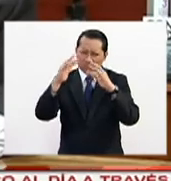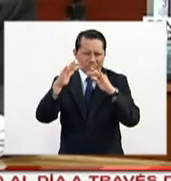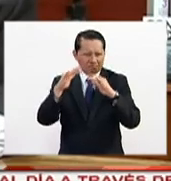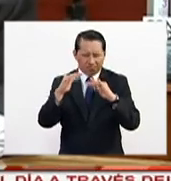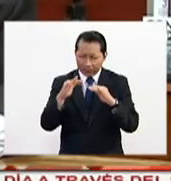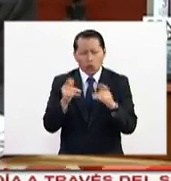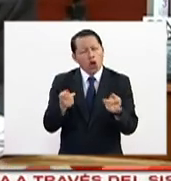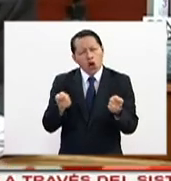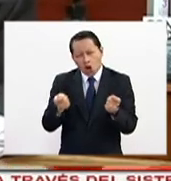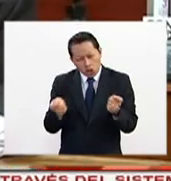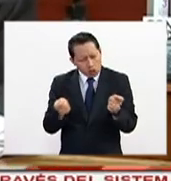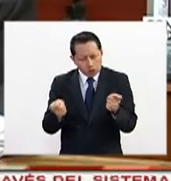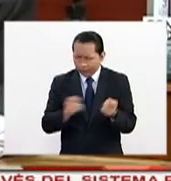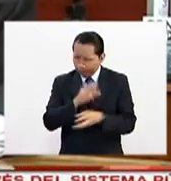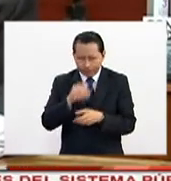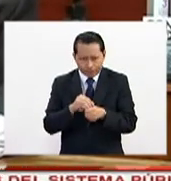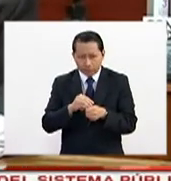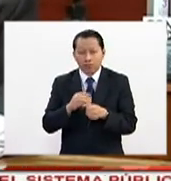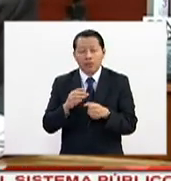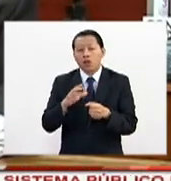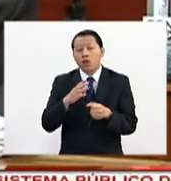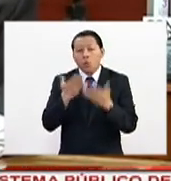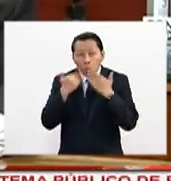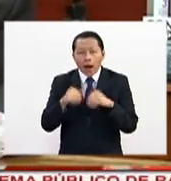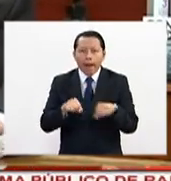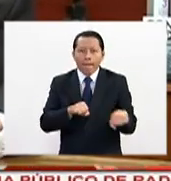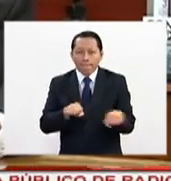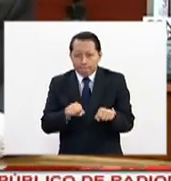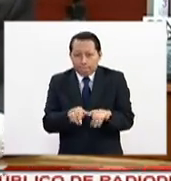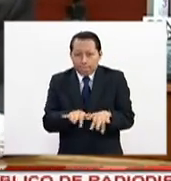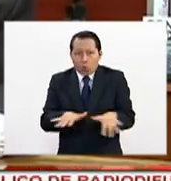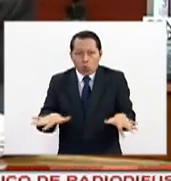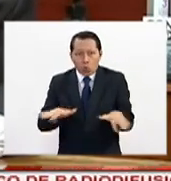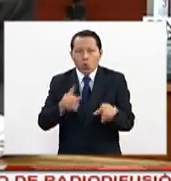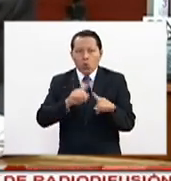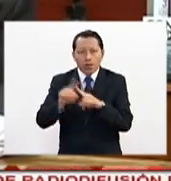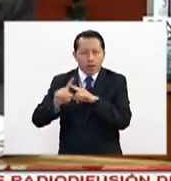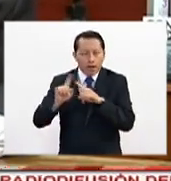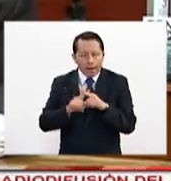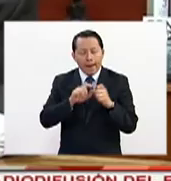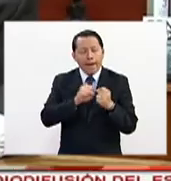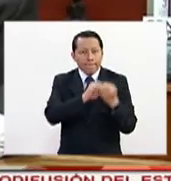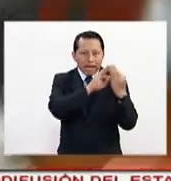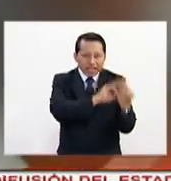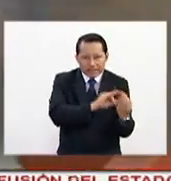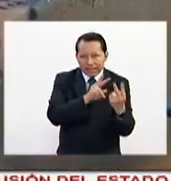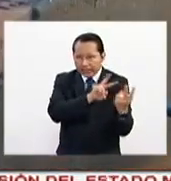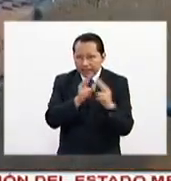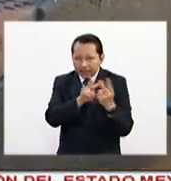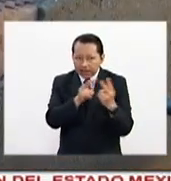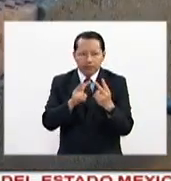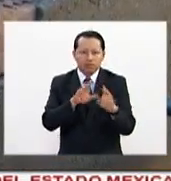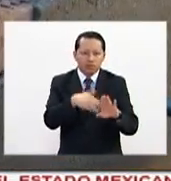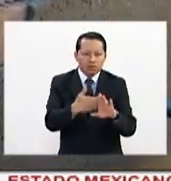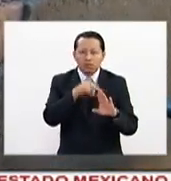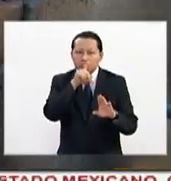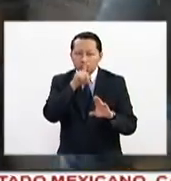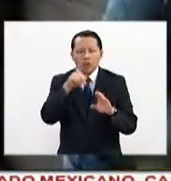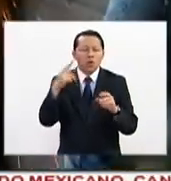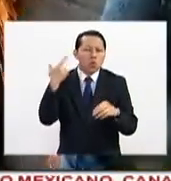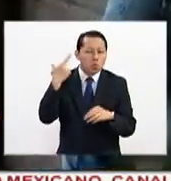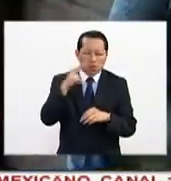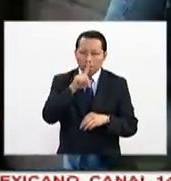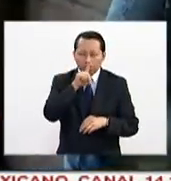demolición controlada, que no genera vibraciones, que no genera daños a los vecinos, que no hace tanto ruido. Técnicamente los